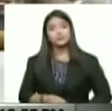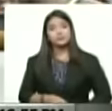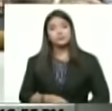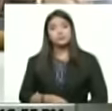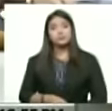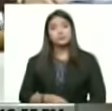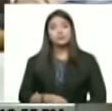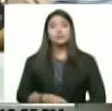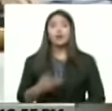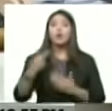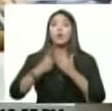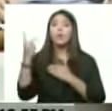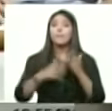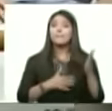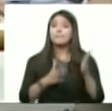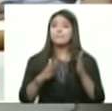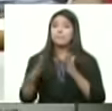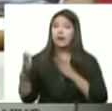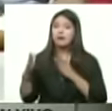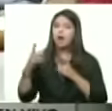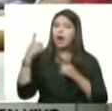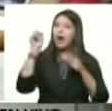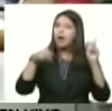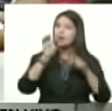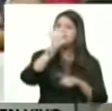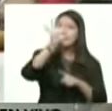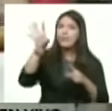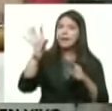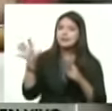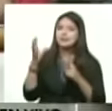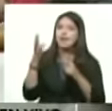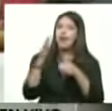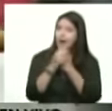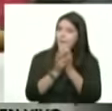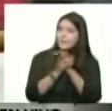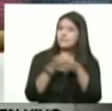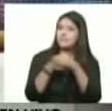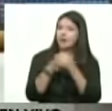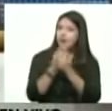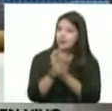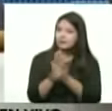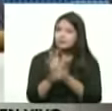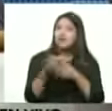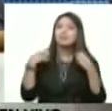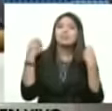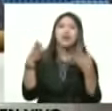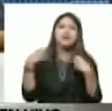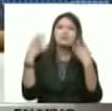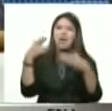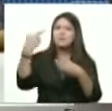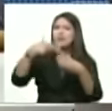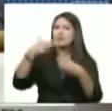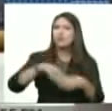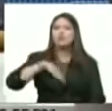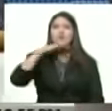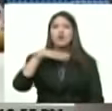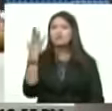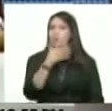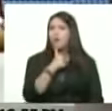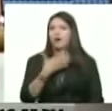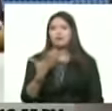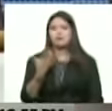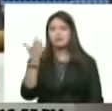Es una política suicida de algunos países exportadores de petróleo inundar de manera irresponsable el